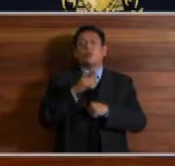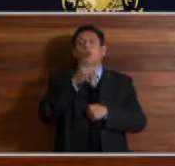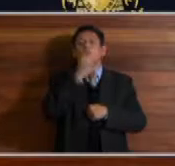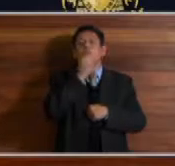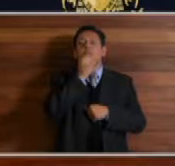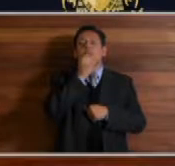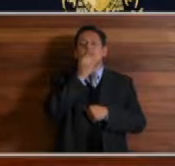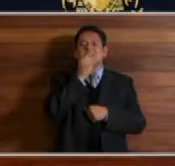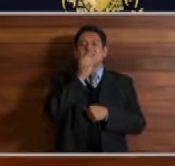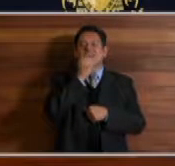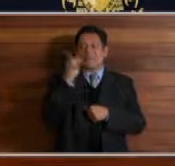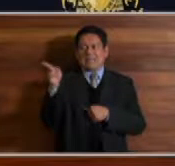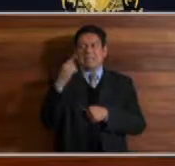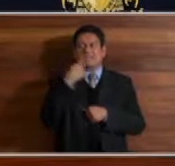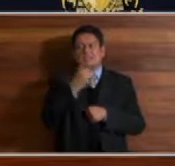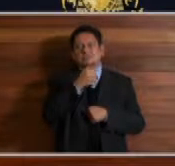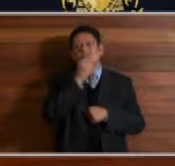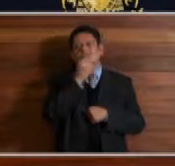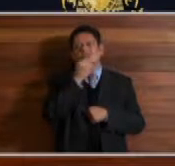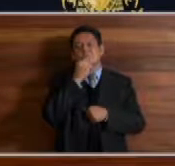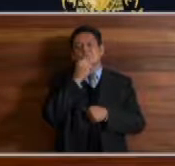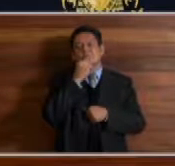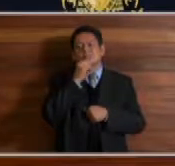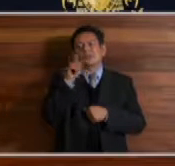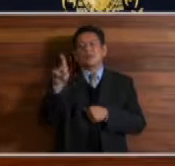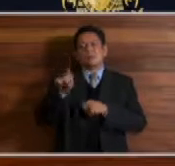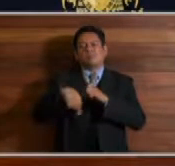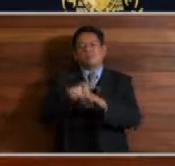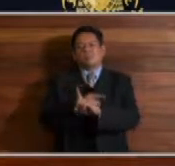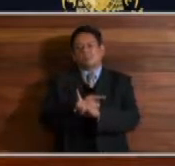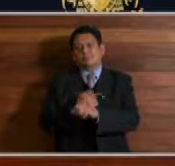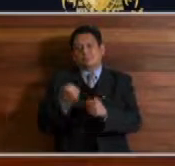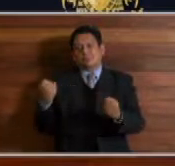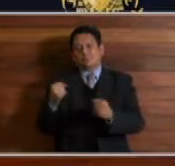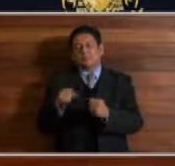como coordinador de la región es decir, mira,